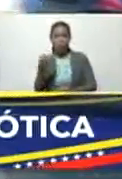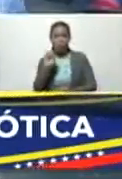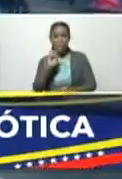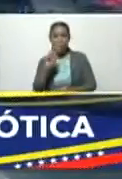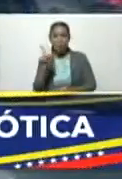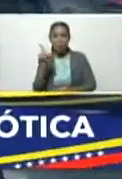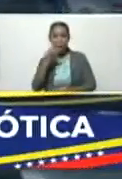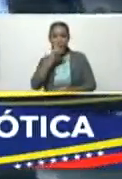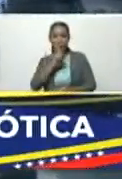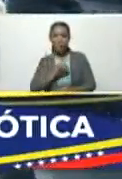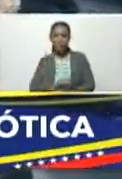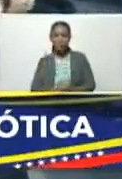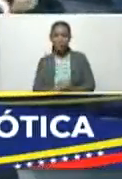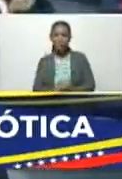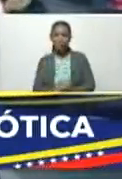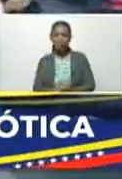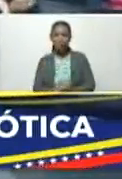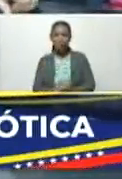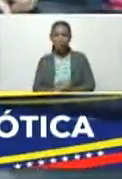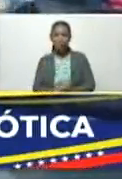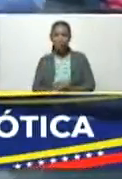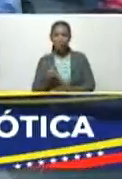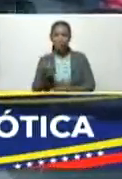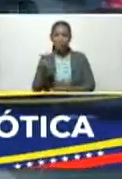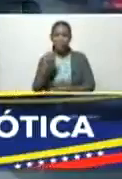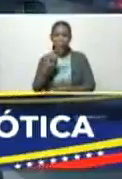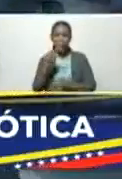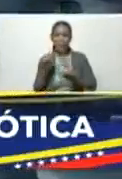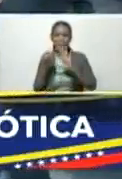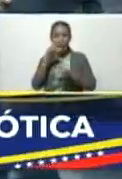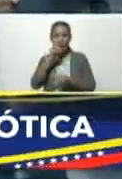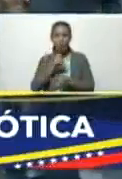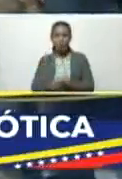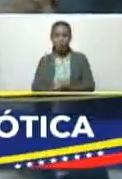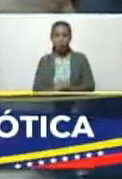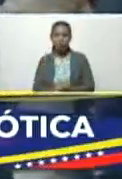21 años. Tú tienes 26 años.